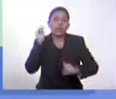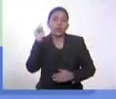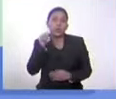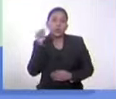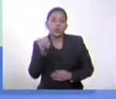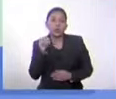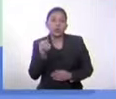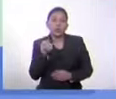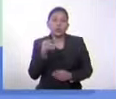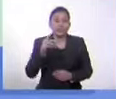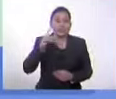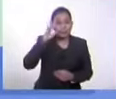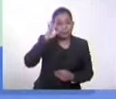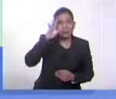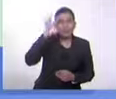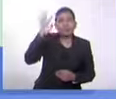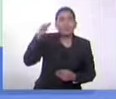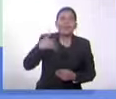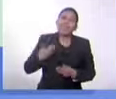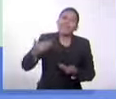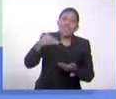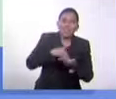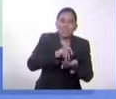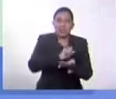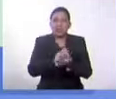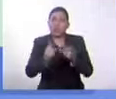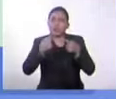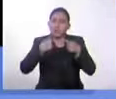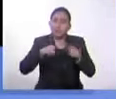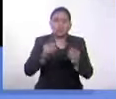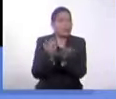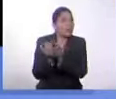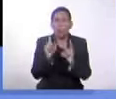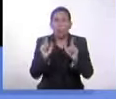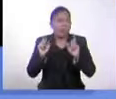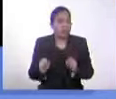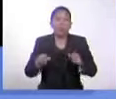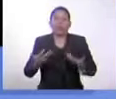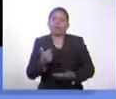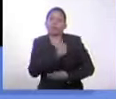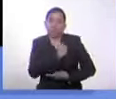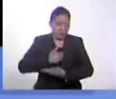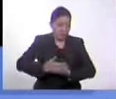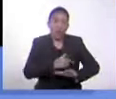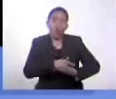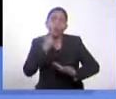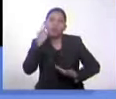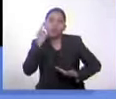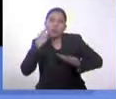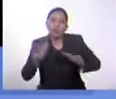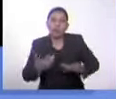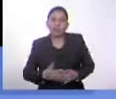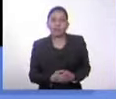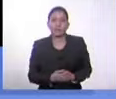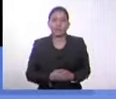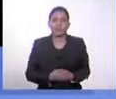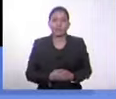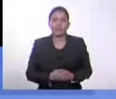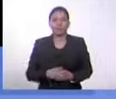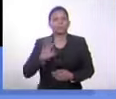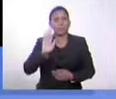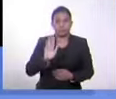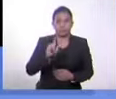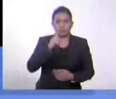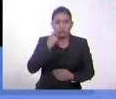un sueño, ¿verdad?, de regresar, de volver, pero no lo ha podido cumplir. En este sentido, fíjate que te cuento de que según